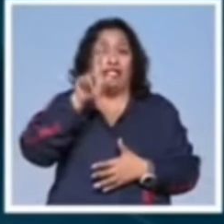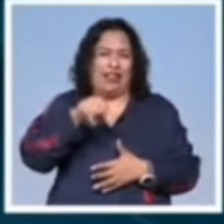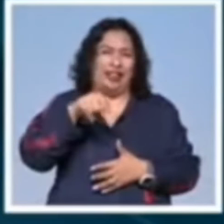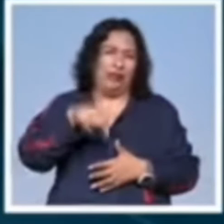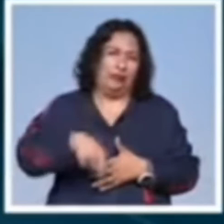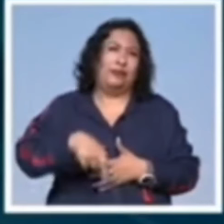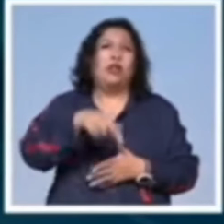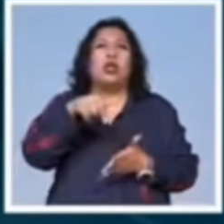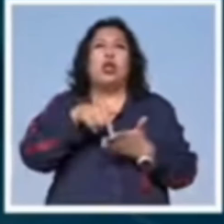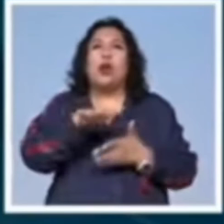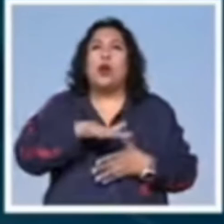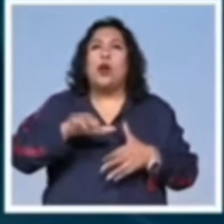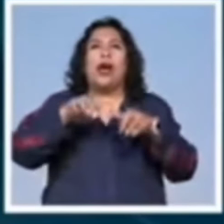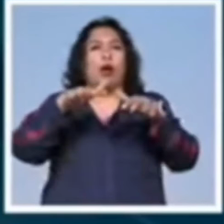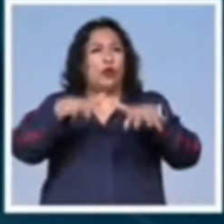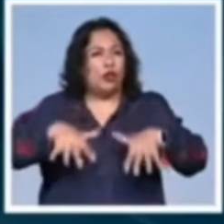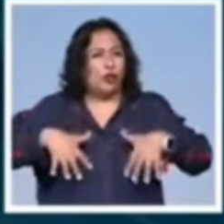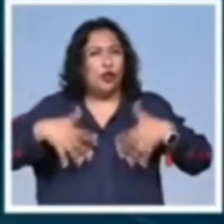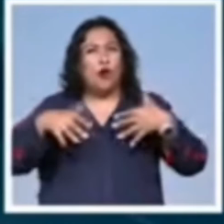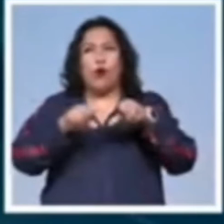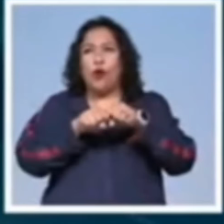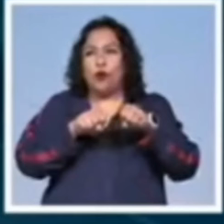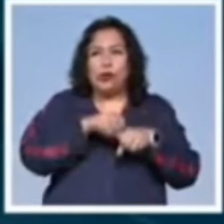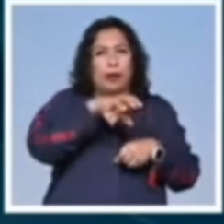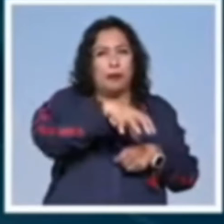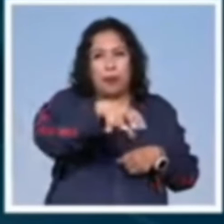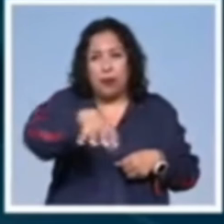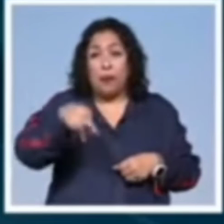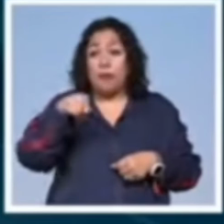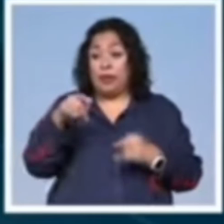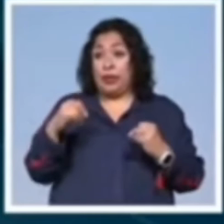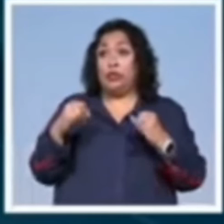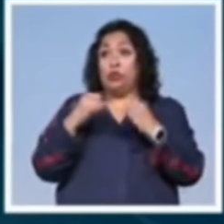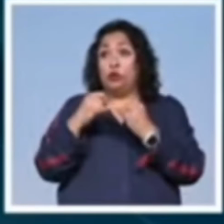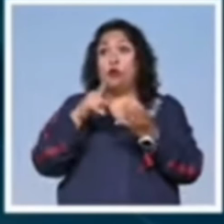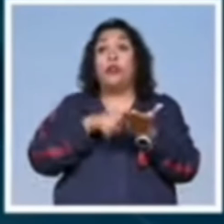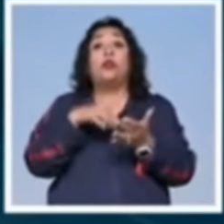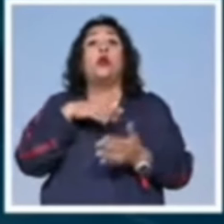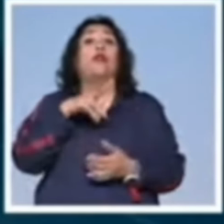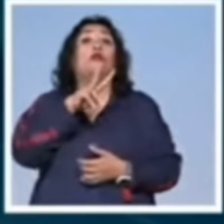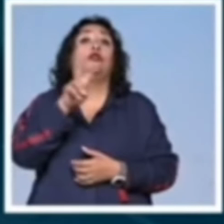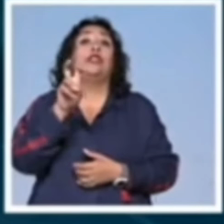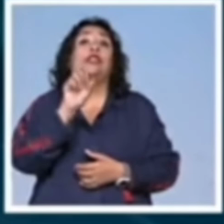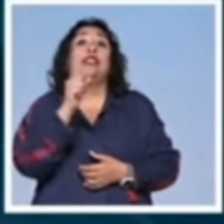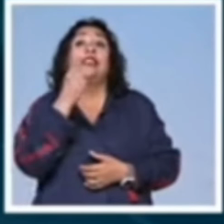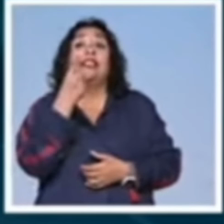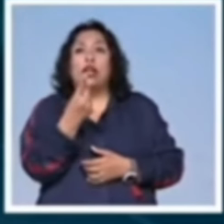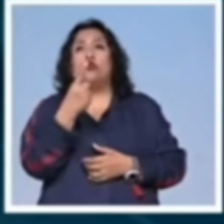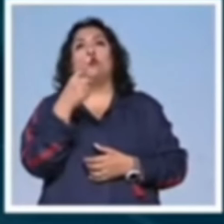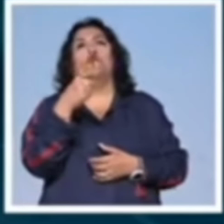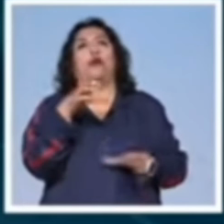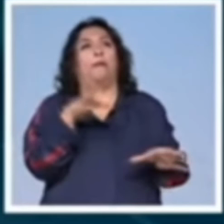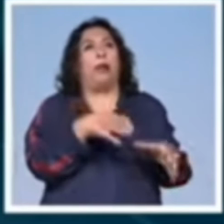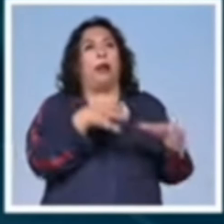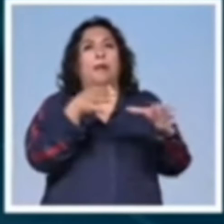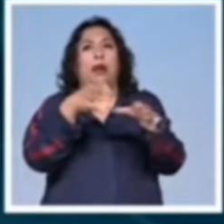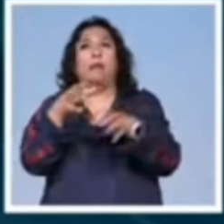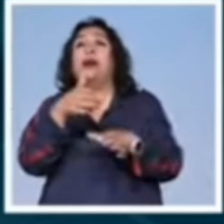espacio, el auditorio que tenemos y nuestras salas. Esta institución cuenta con 261 fondos y colecciones,